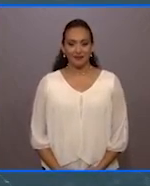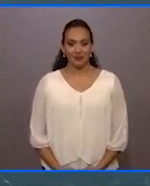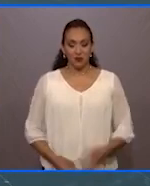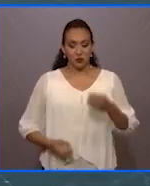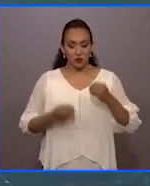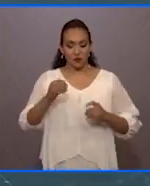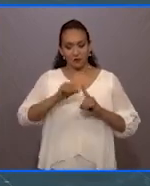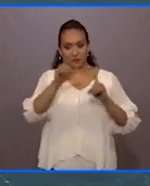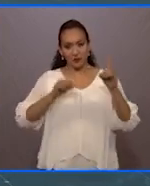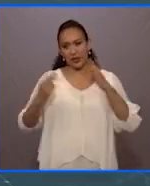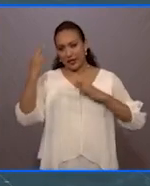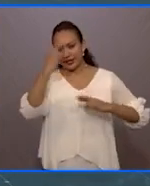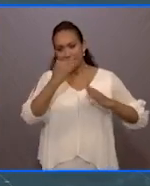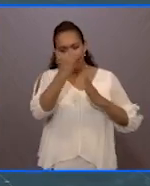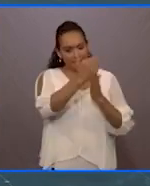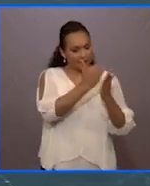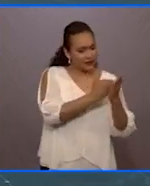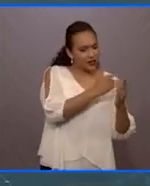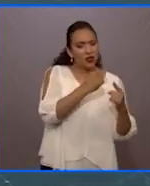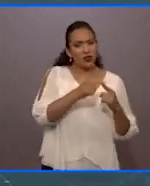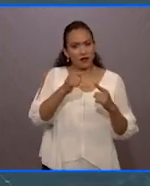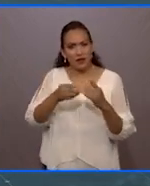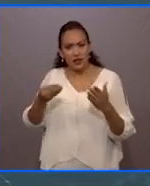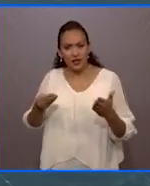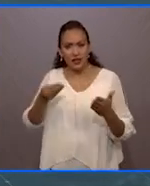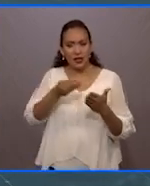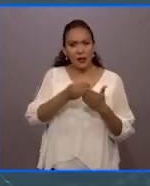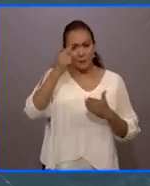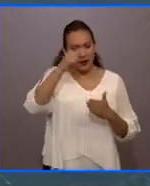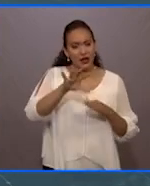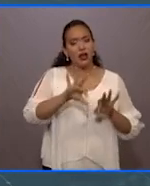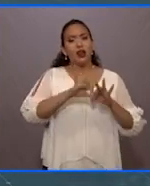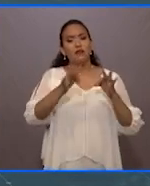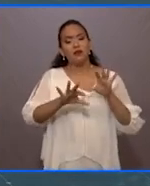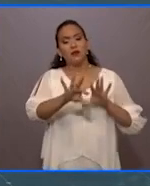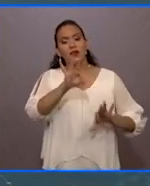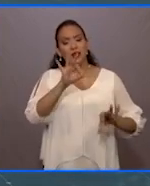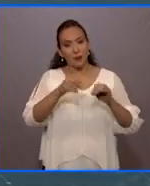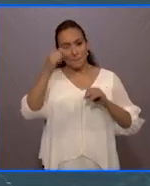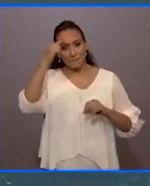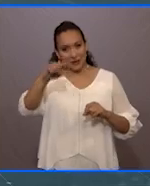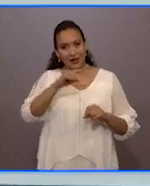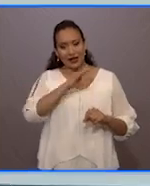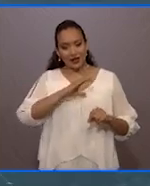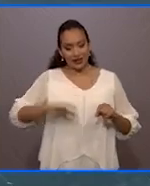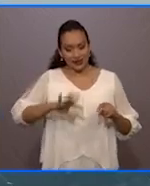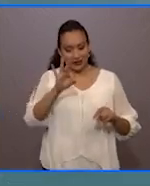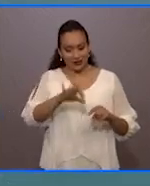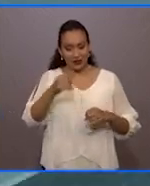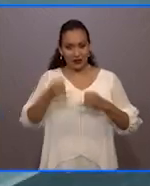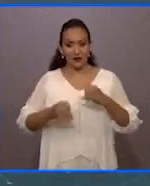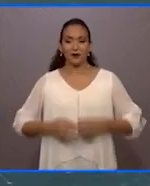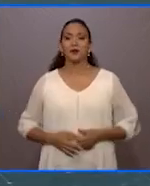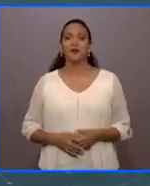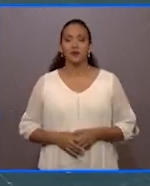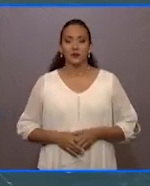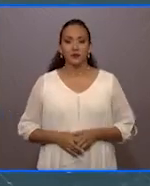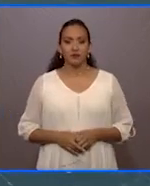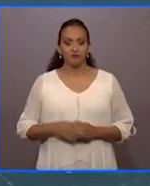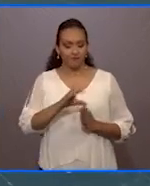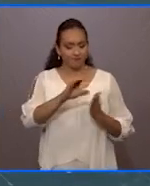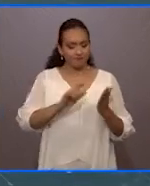La Corte declaró improcedentes recursos que impugnaban procesos de selección de candidatos a la elección judicial.